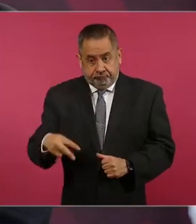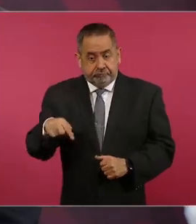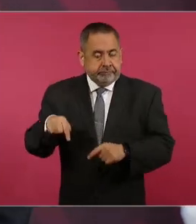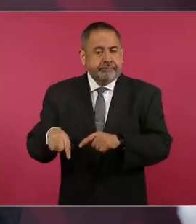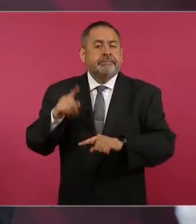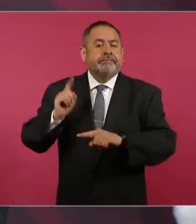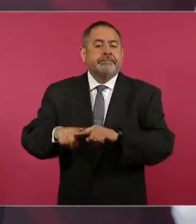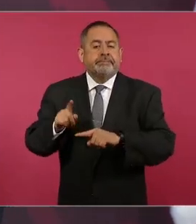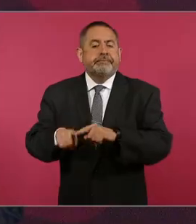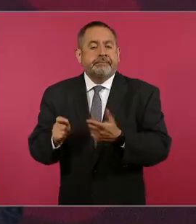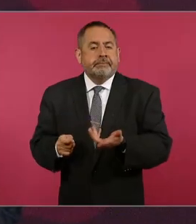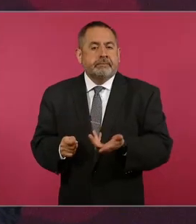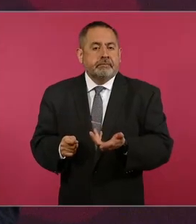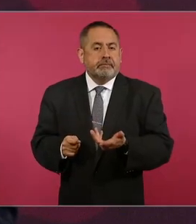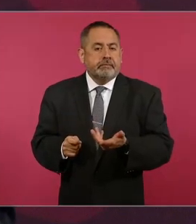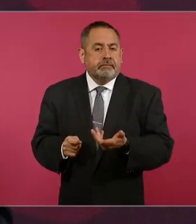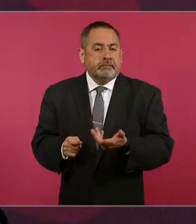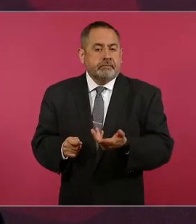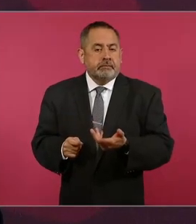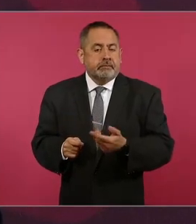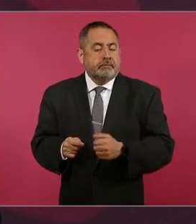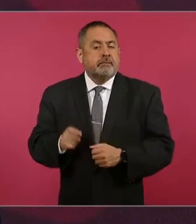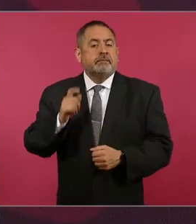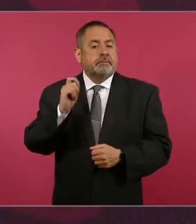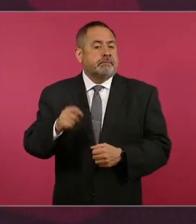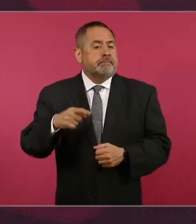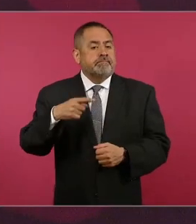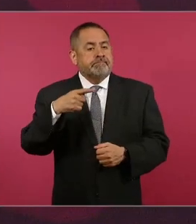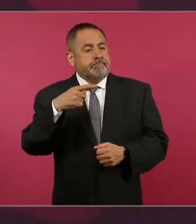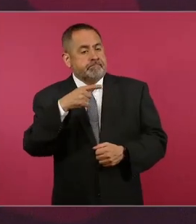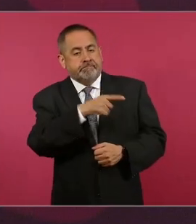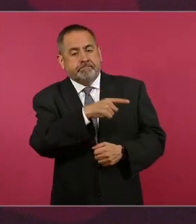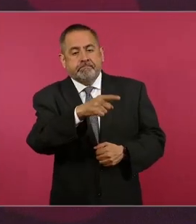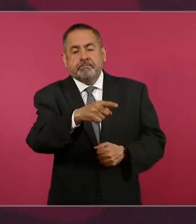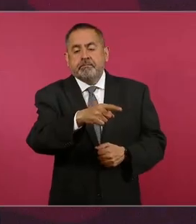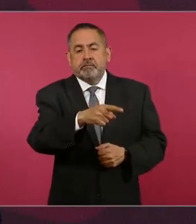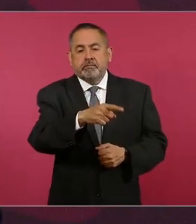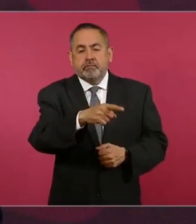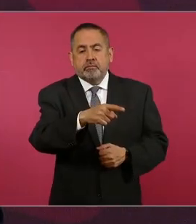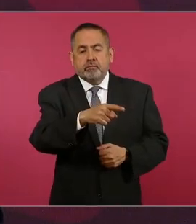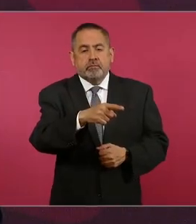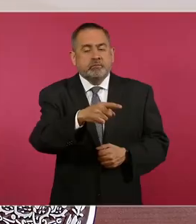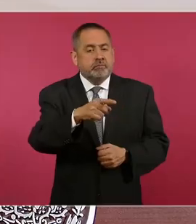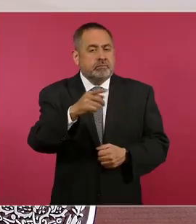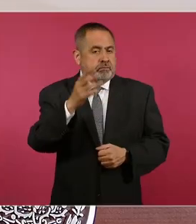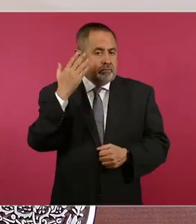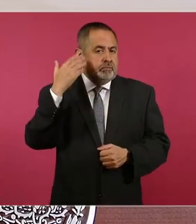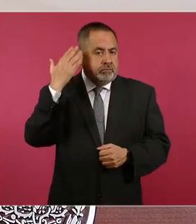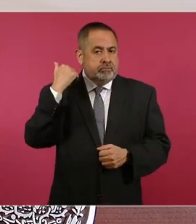que cuando la intervención francesa